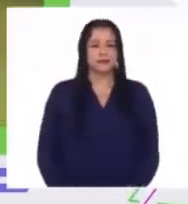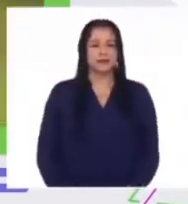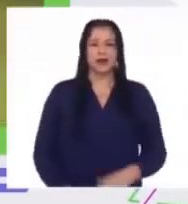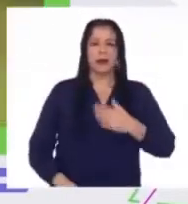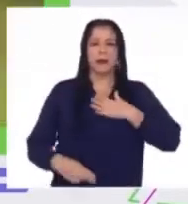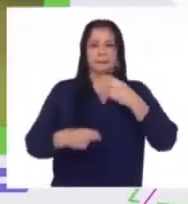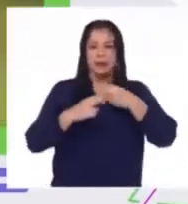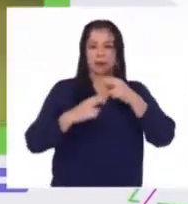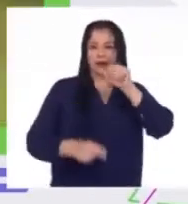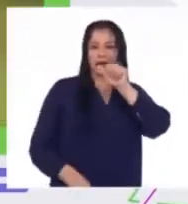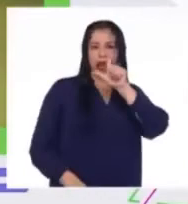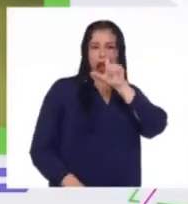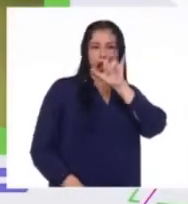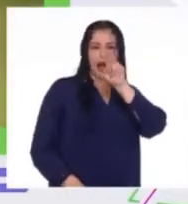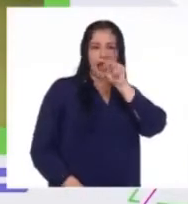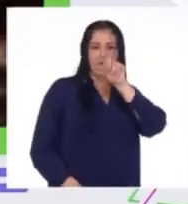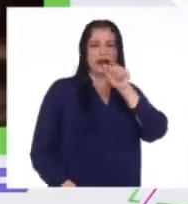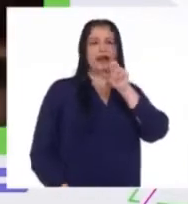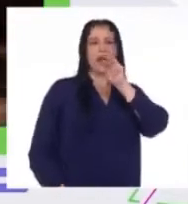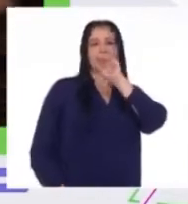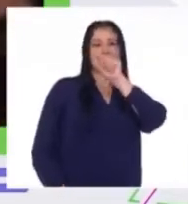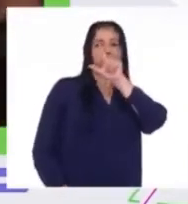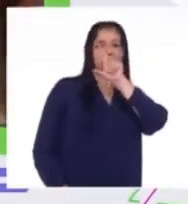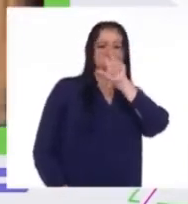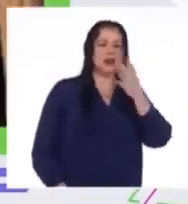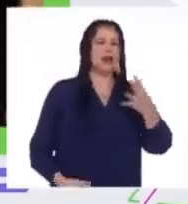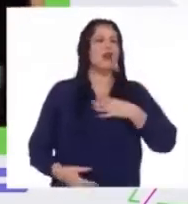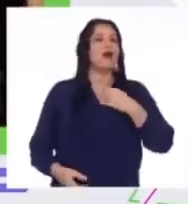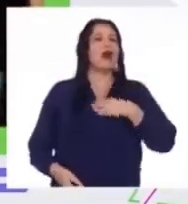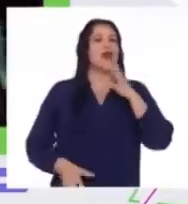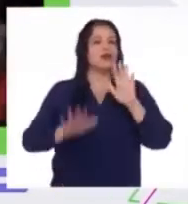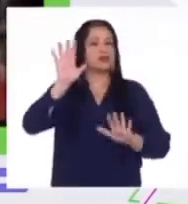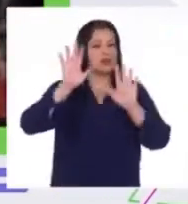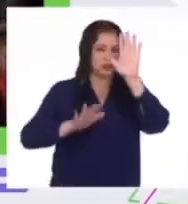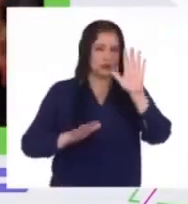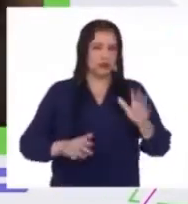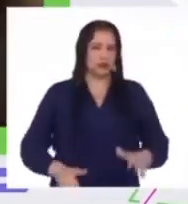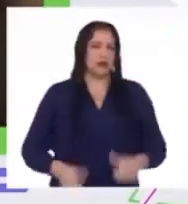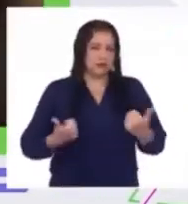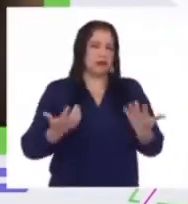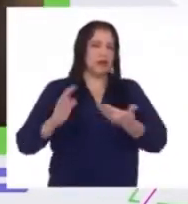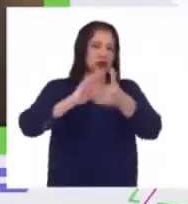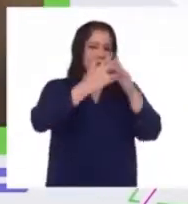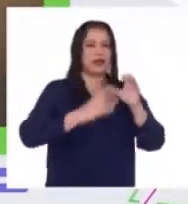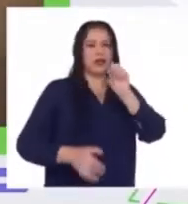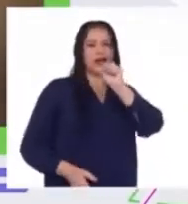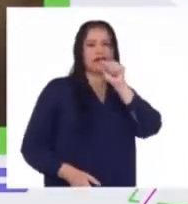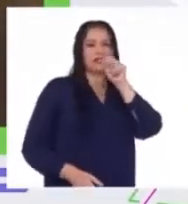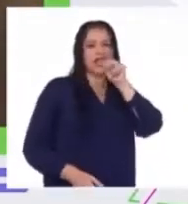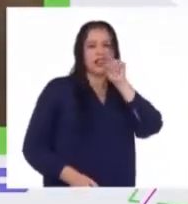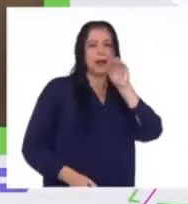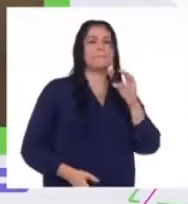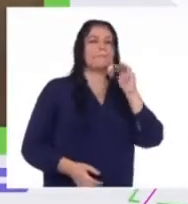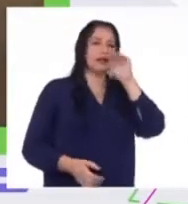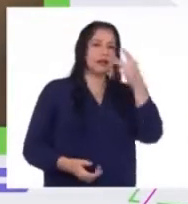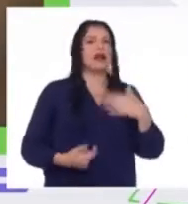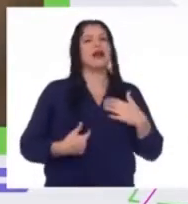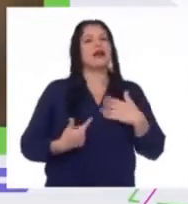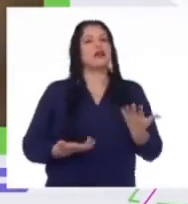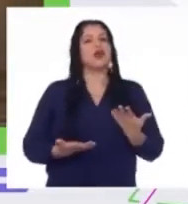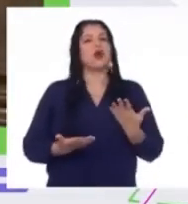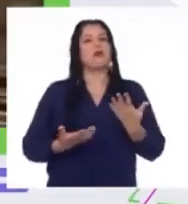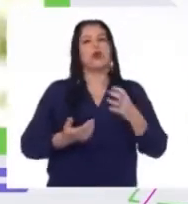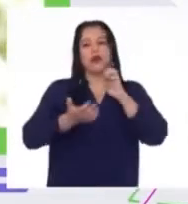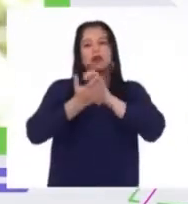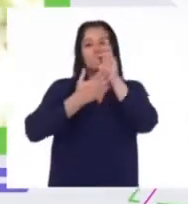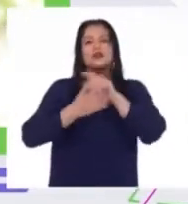Mi nombre es Alina Rosemary Capinoa Maldonado, tengo 15 años, vivo en la comunidad de Santa María por motivo de educación, estoy acá en la